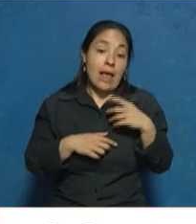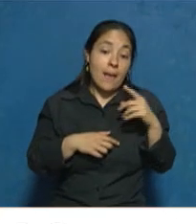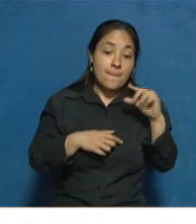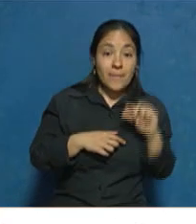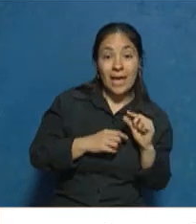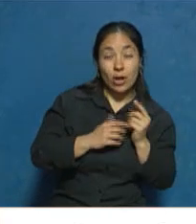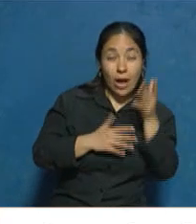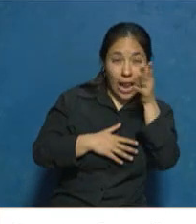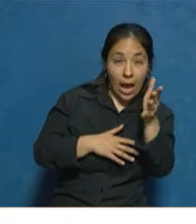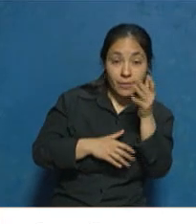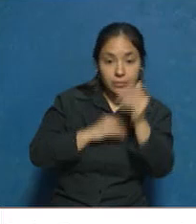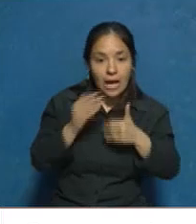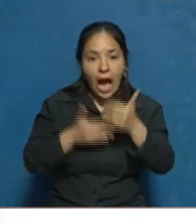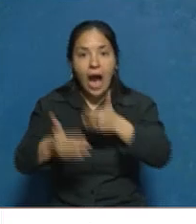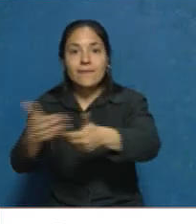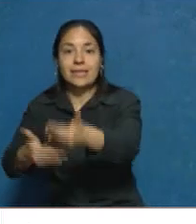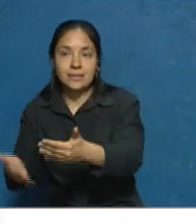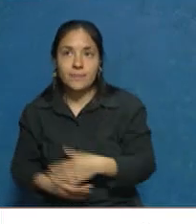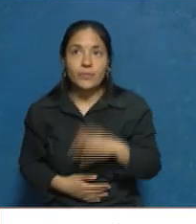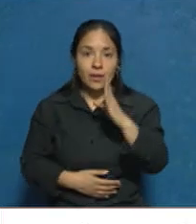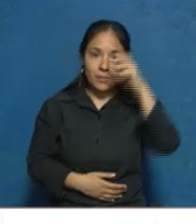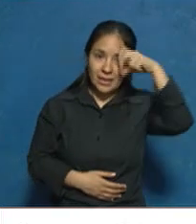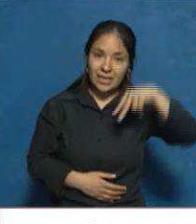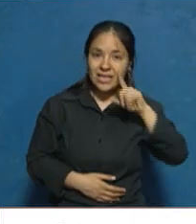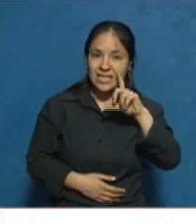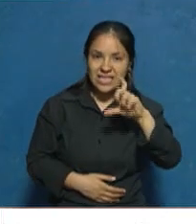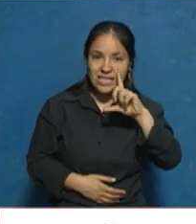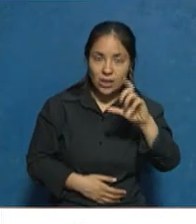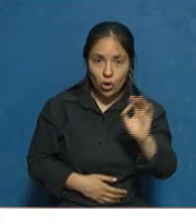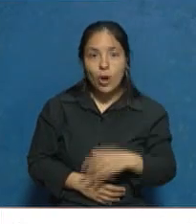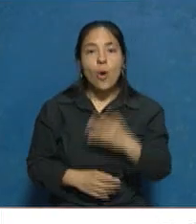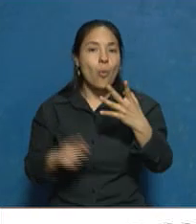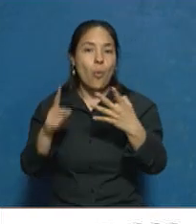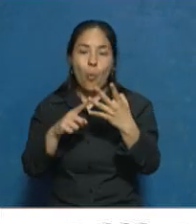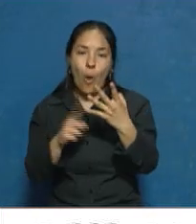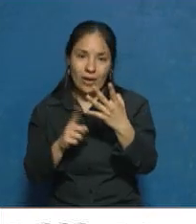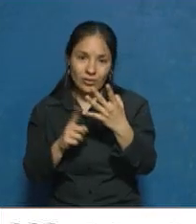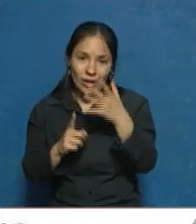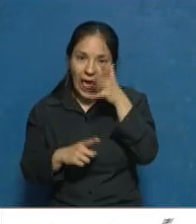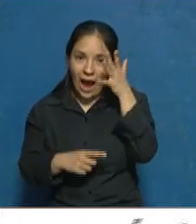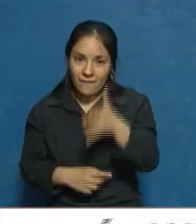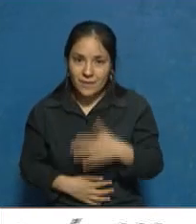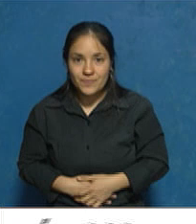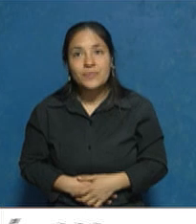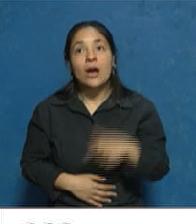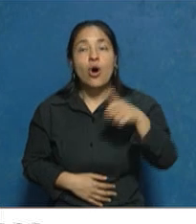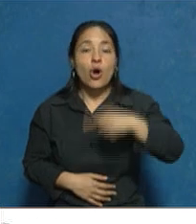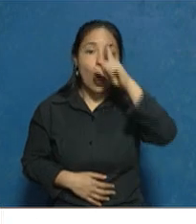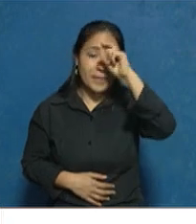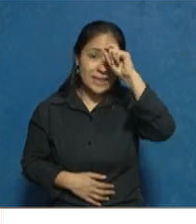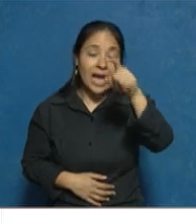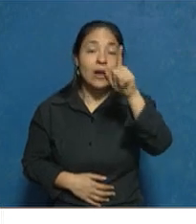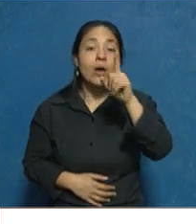o avance de patología. Benicio tiene lamentablemente el estadio 4. Hoy está internado en el Hospital Austral en Buenos